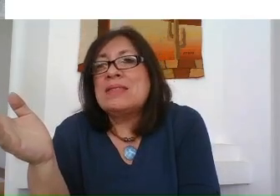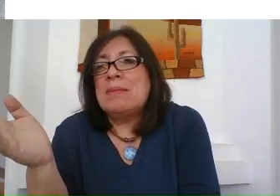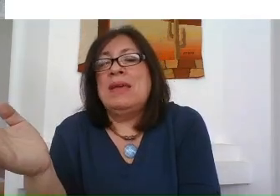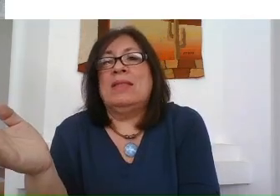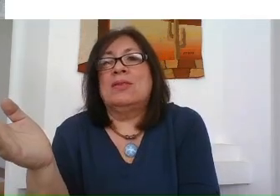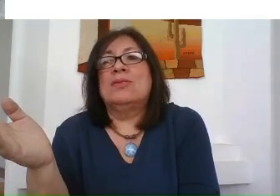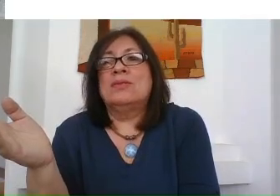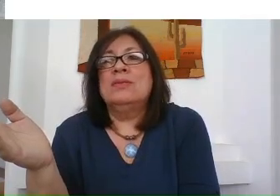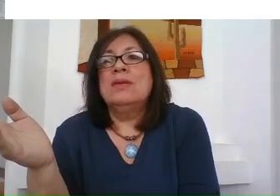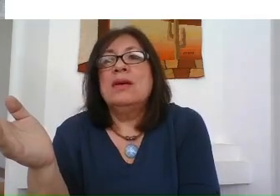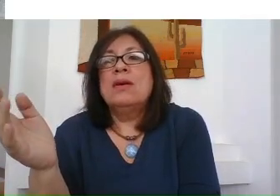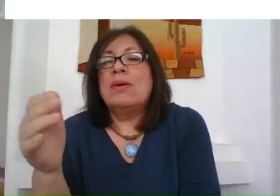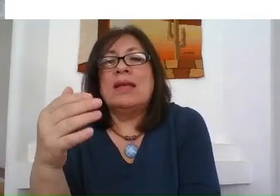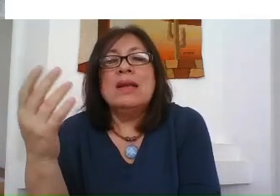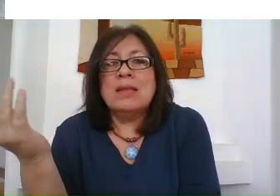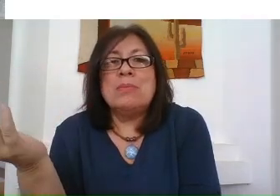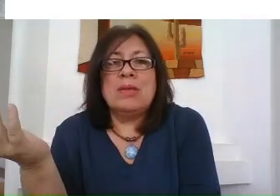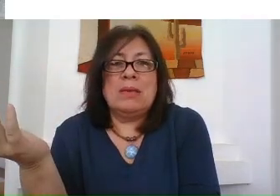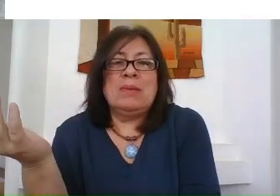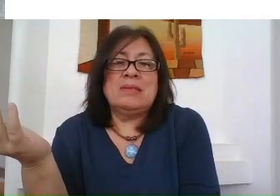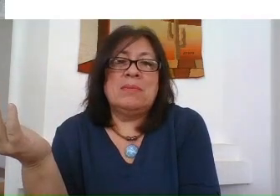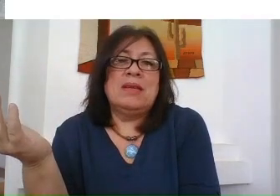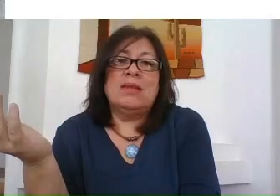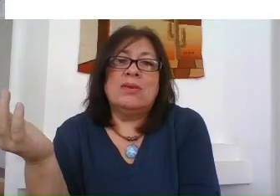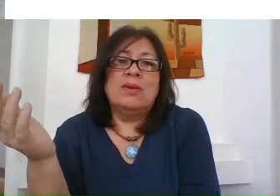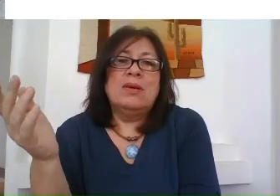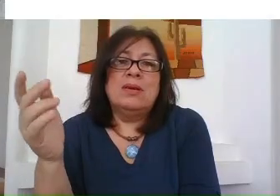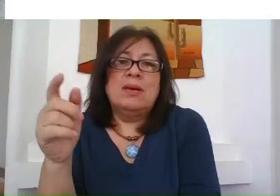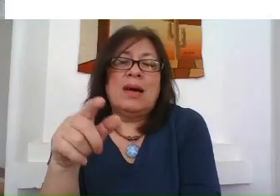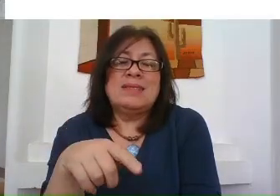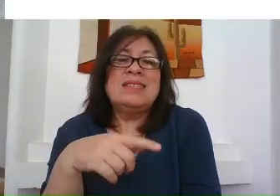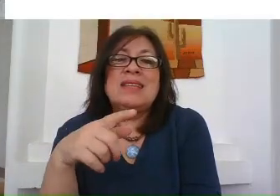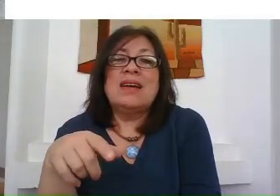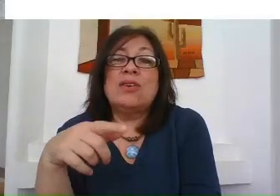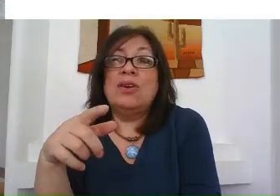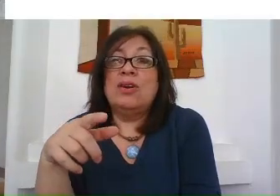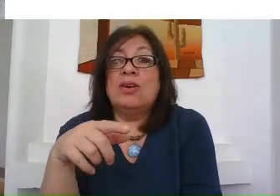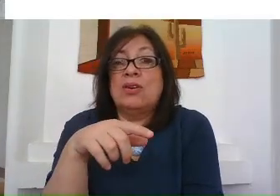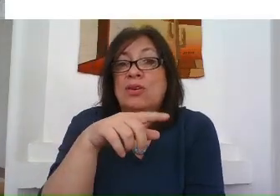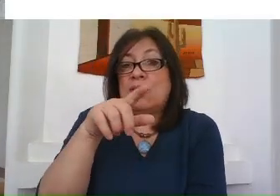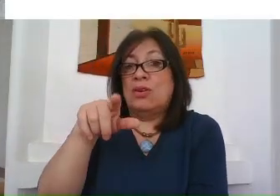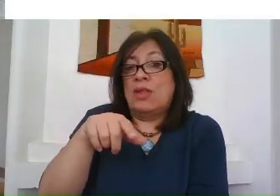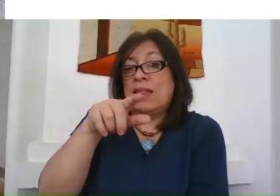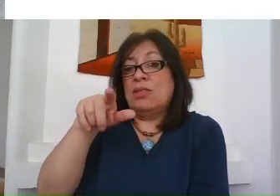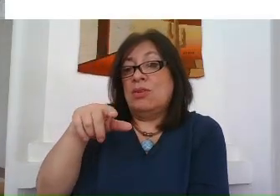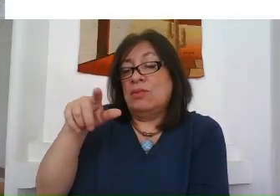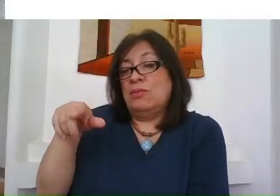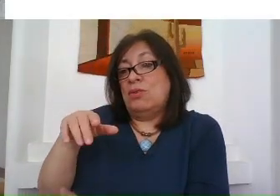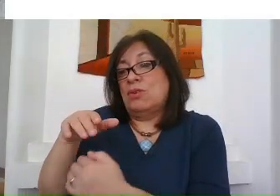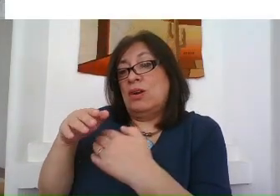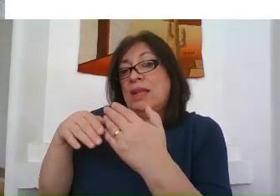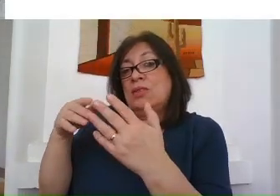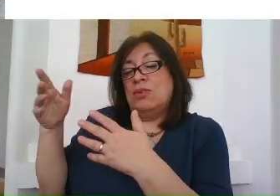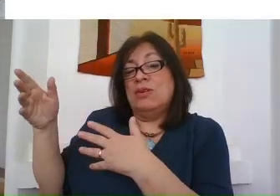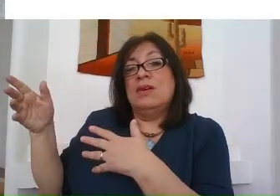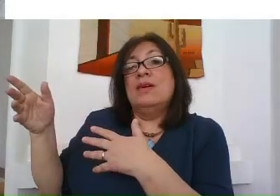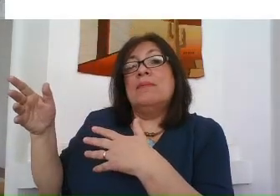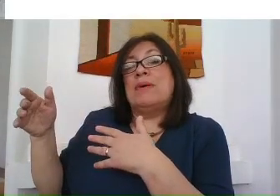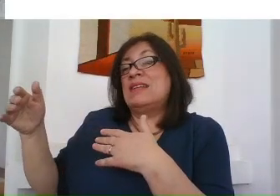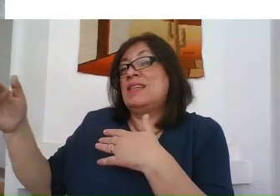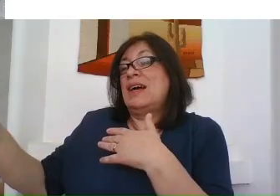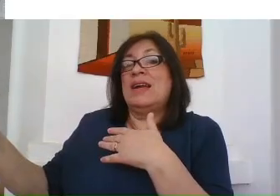y desplazamientos, cualquier tipo de desplazamiento, así sea rodando o